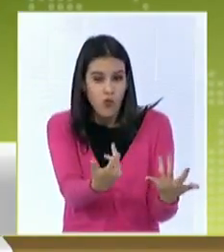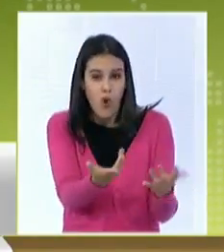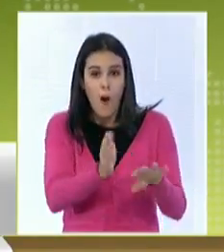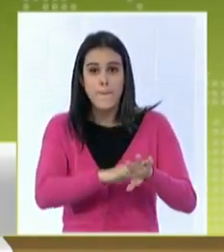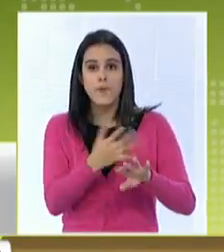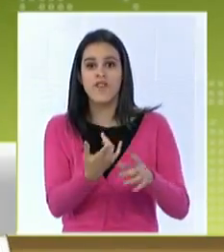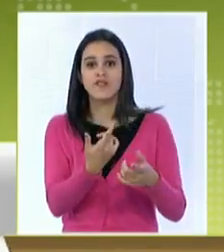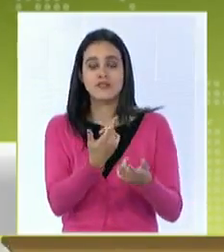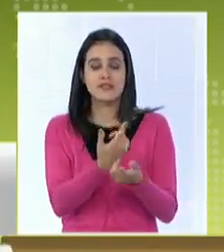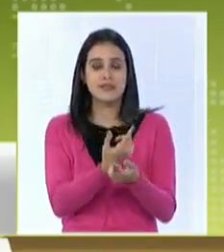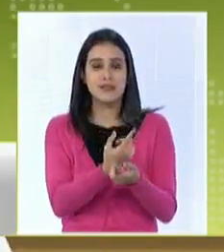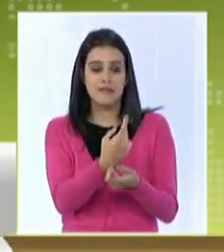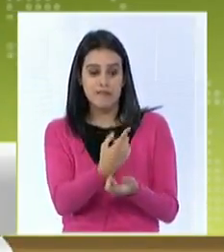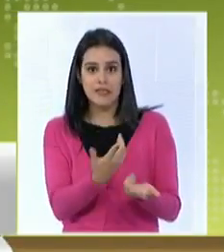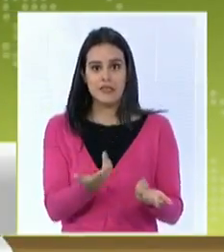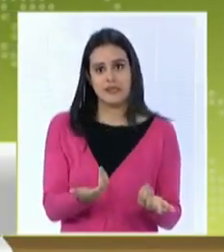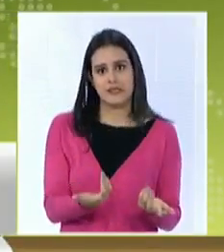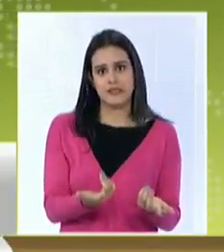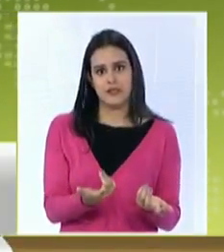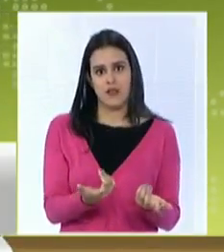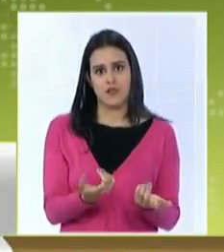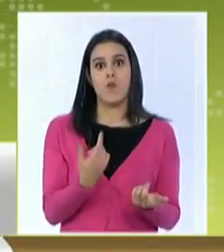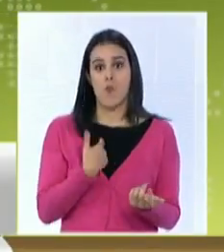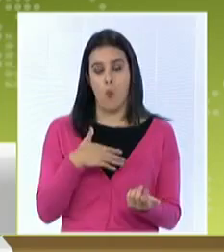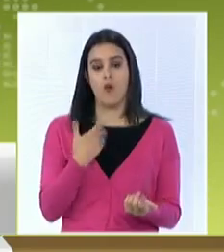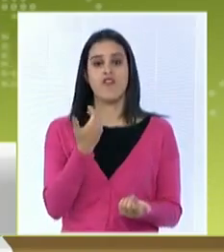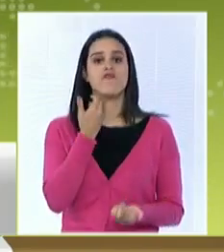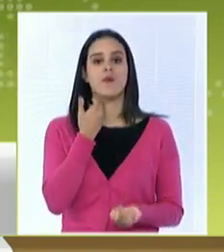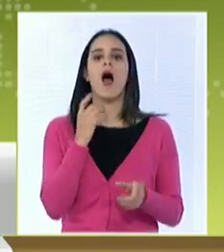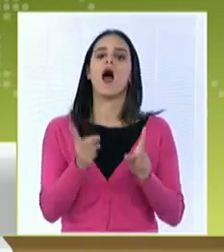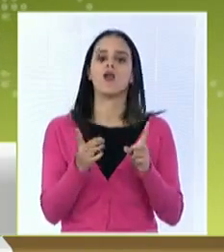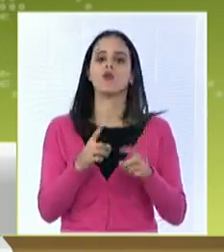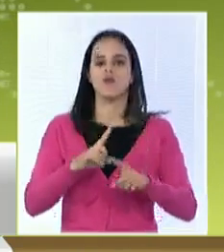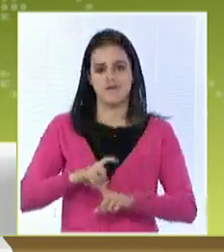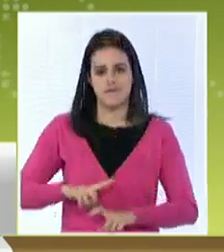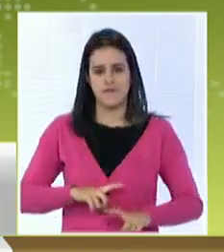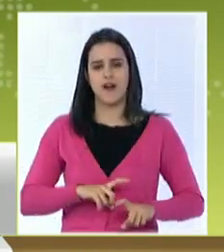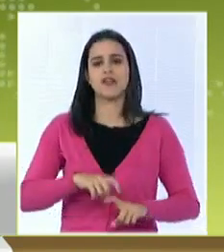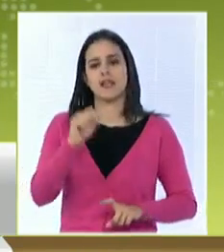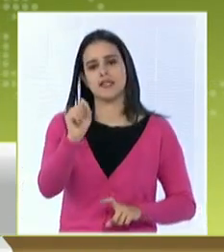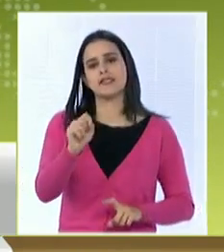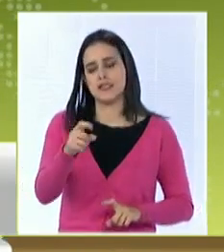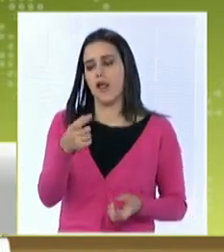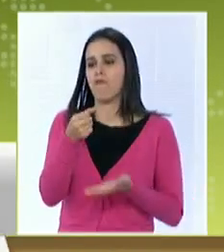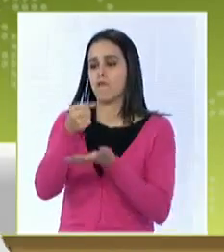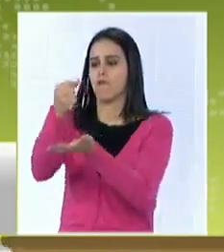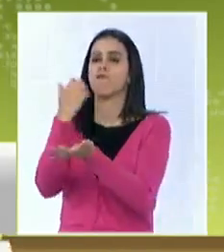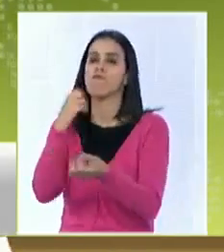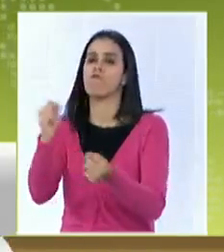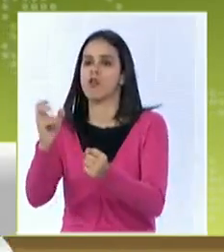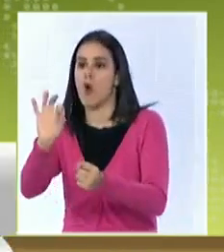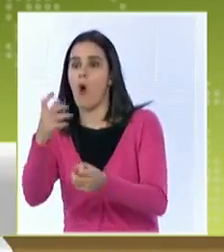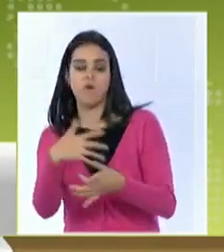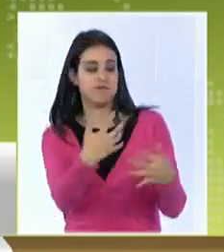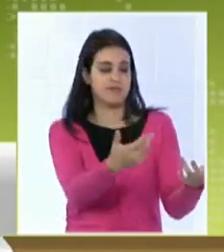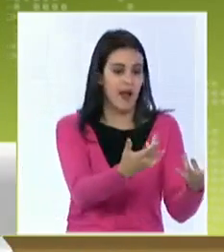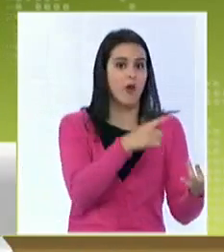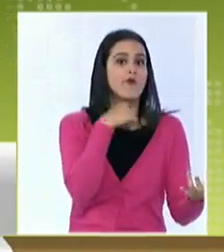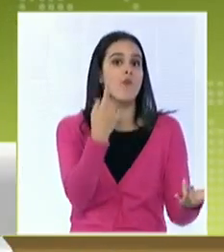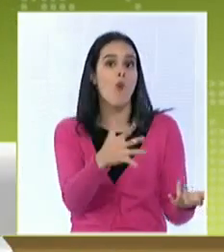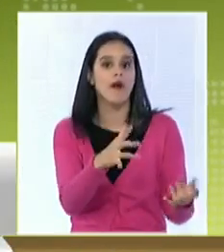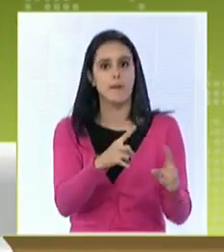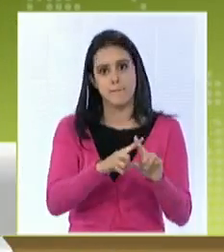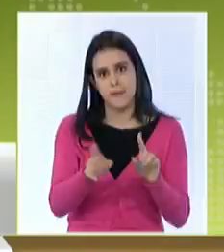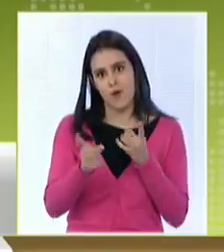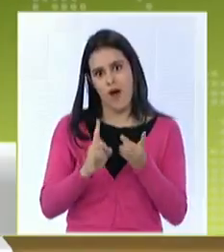enfermedad. Y si bien es cierto que muchas bacterias son termosensibles, es decir, que con el tratamiento térmico ellas mueren, algunas de